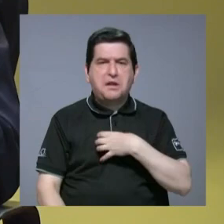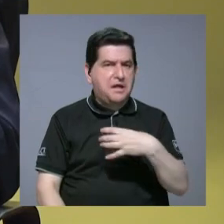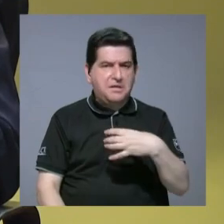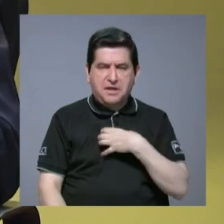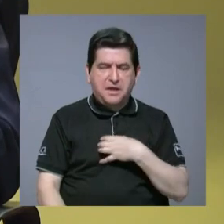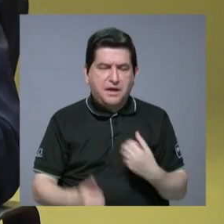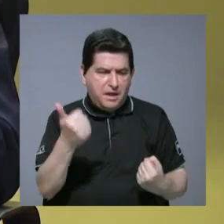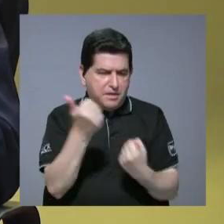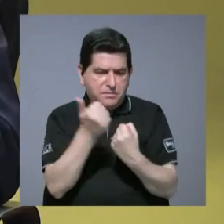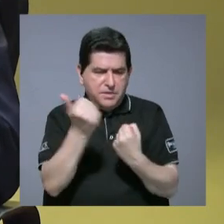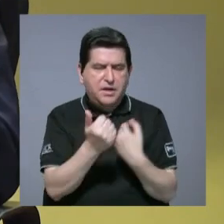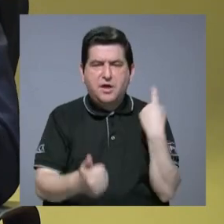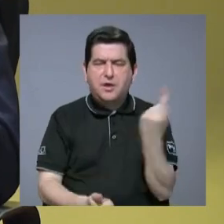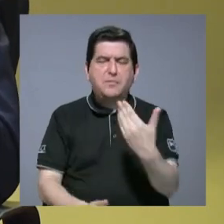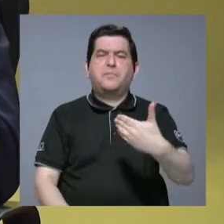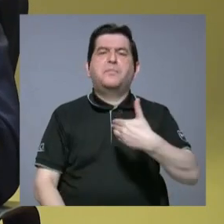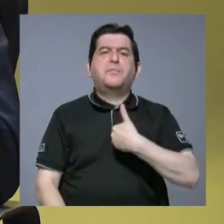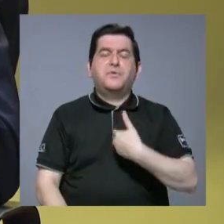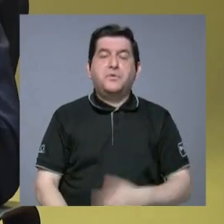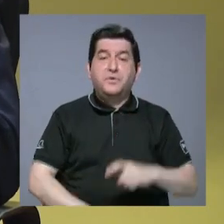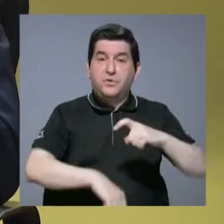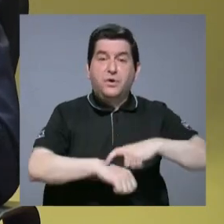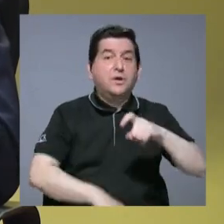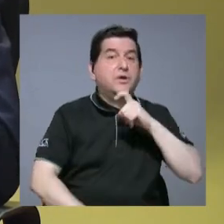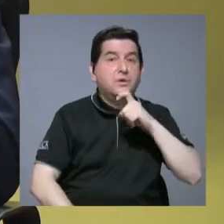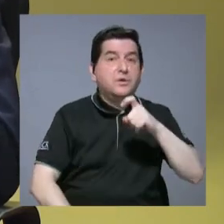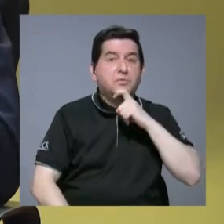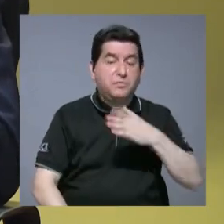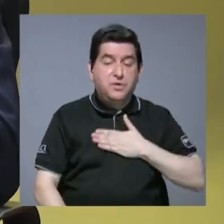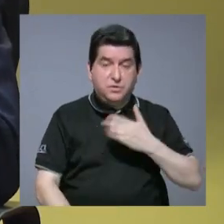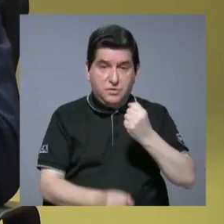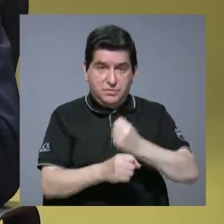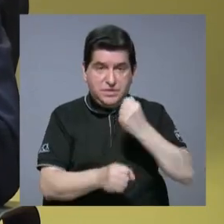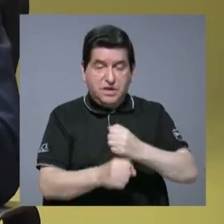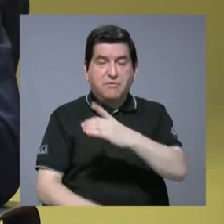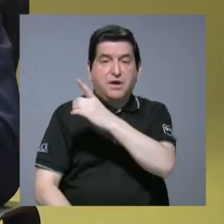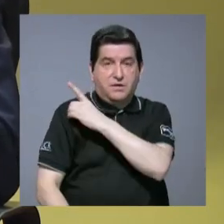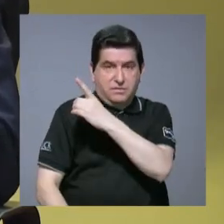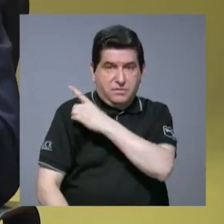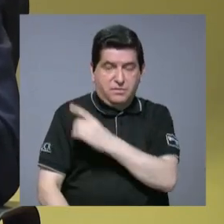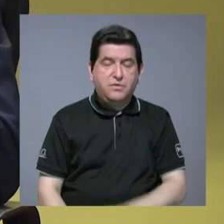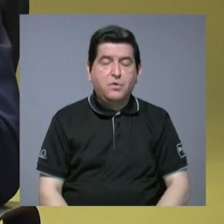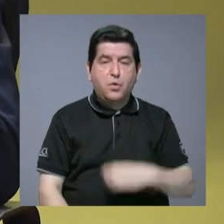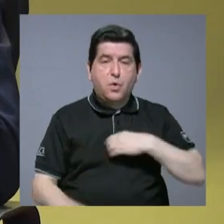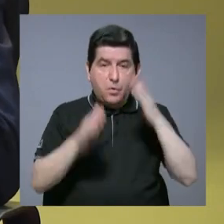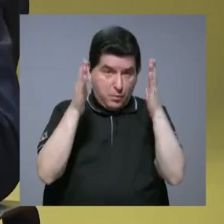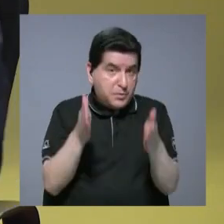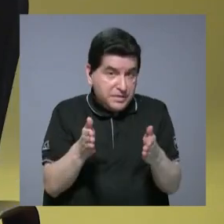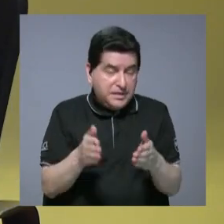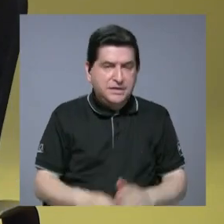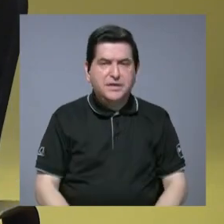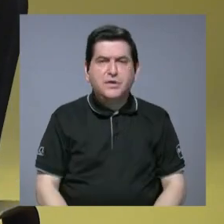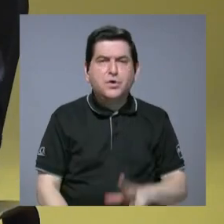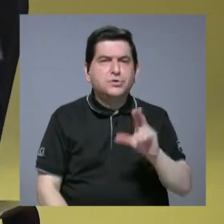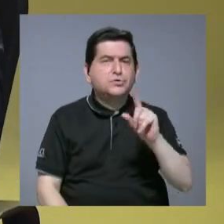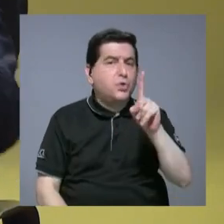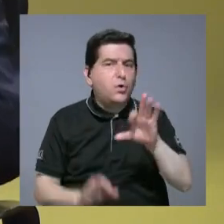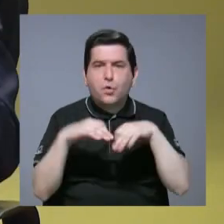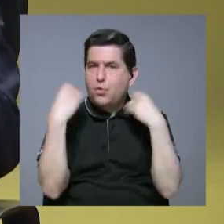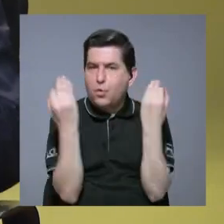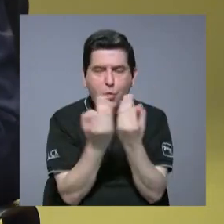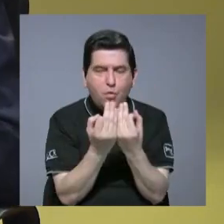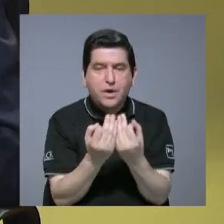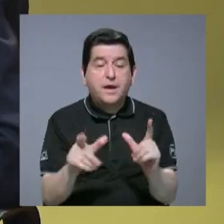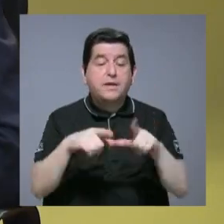al apoyo que siempre tuve en momentos difíciles de mi tarea como director de parte de los propietarios, que no era una familia sino